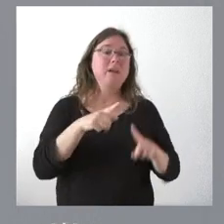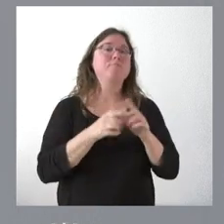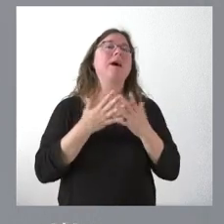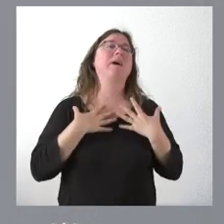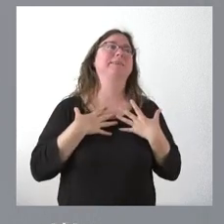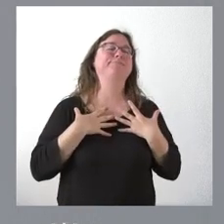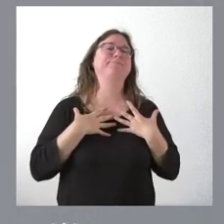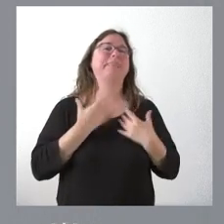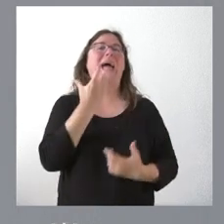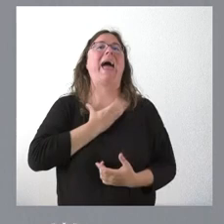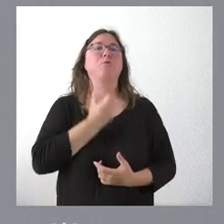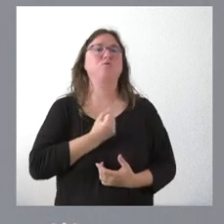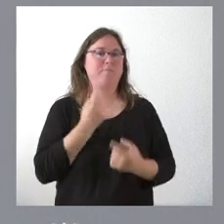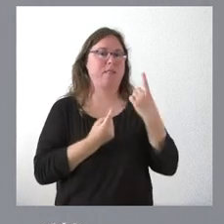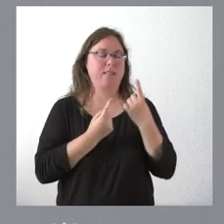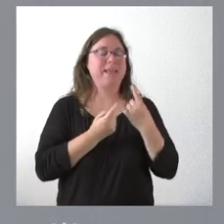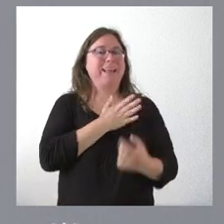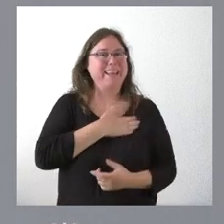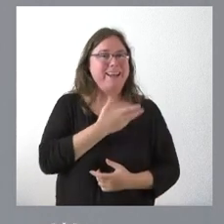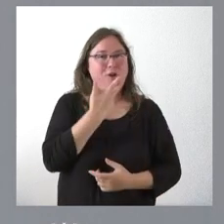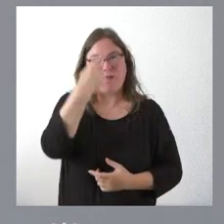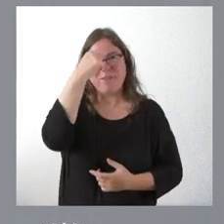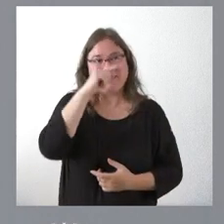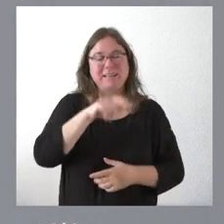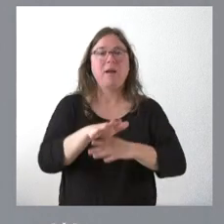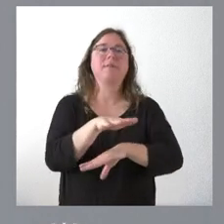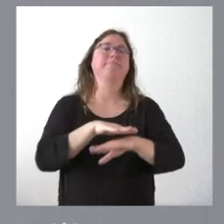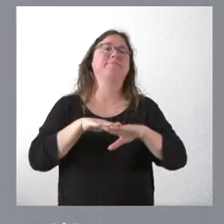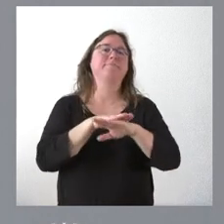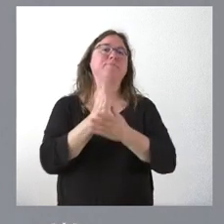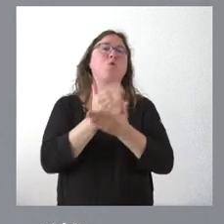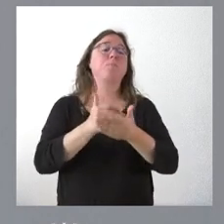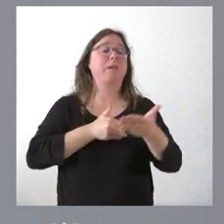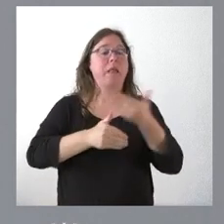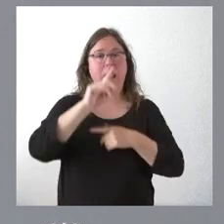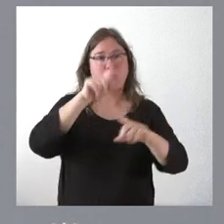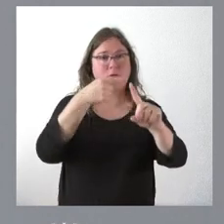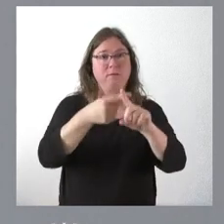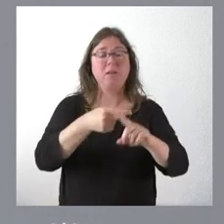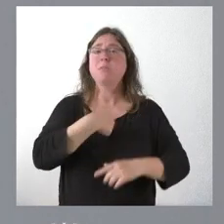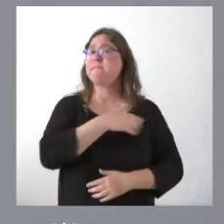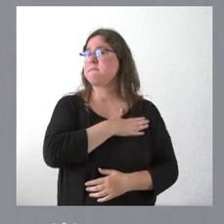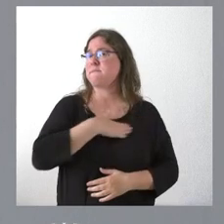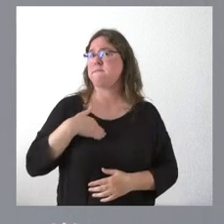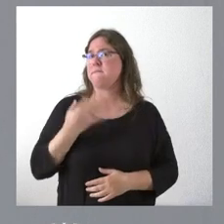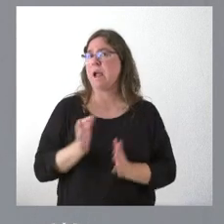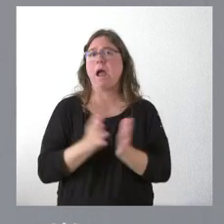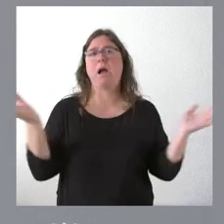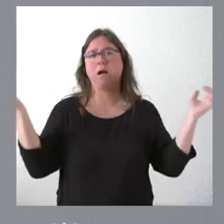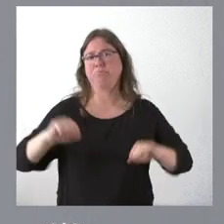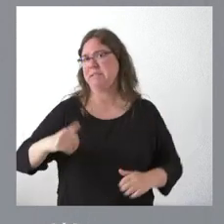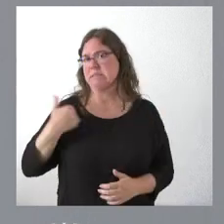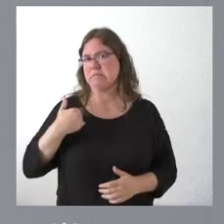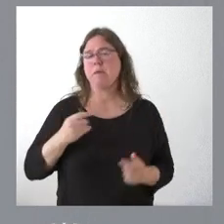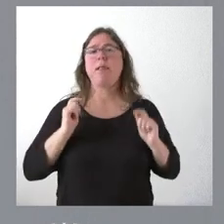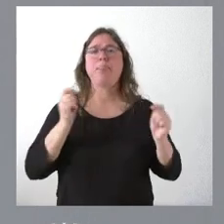también están esperando a conocer el calendario de ámbito autonómico para tomar sus decisiones para el próximo año y, por tanto, nuestra idea es que esto se apruebe cuanto antes para dar esta